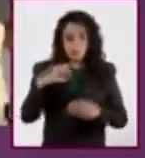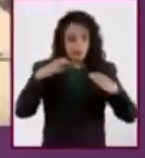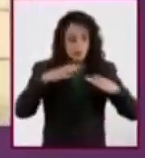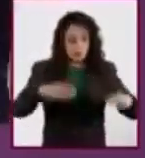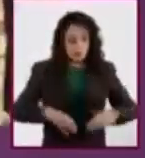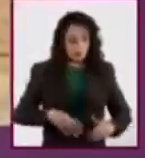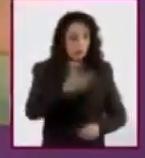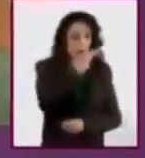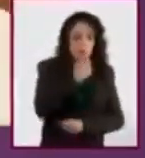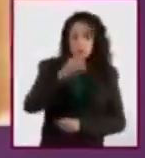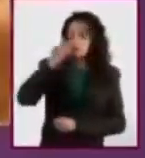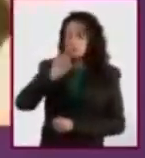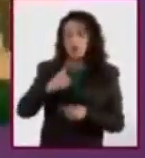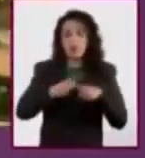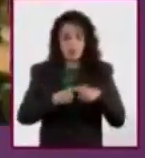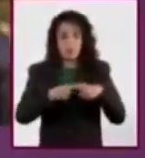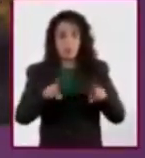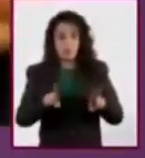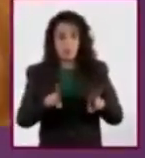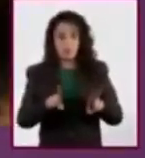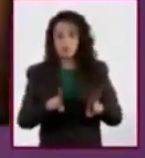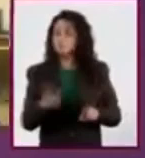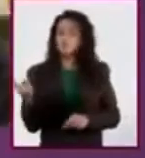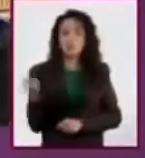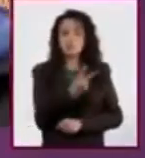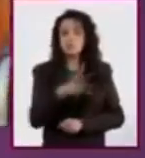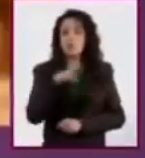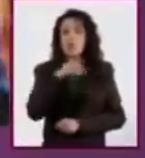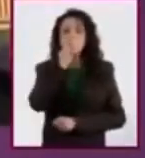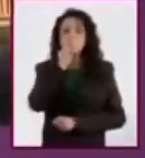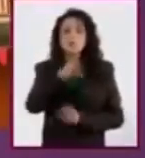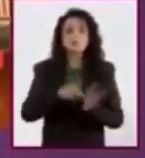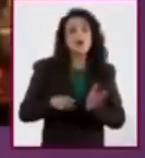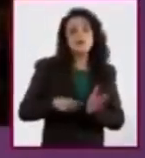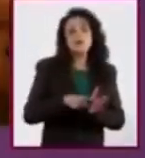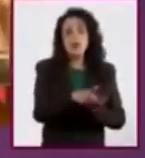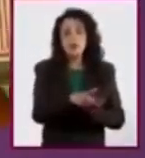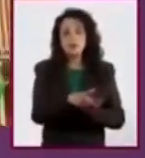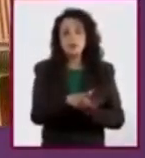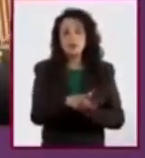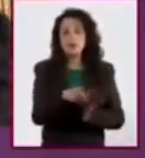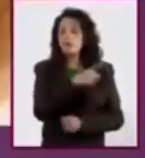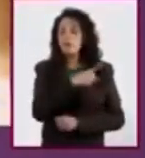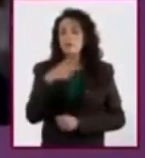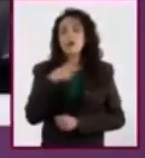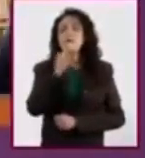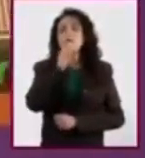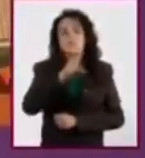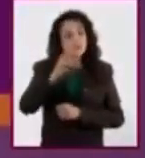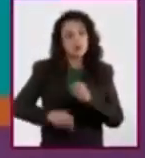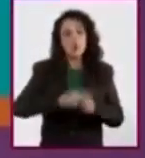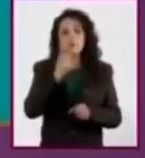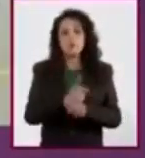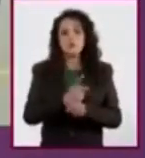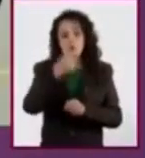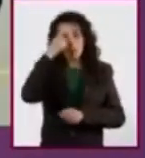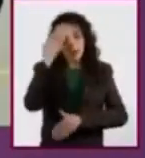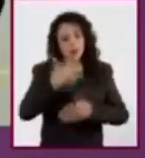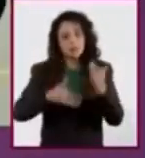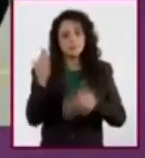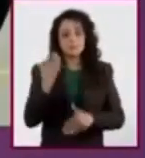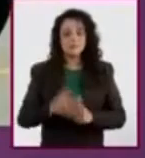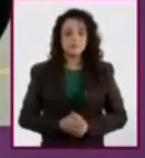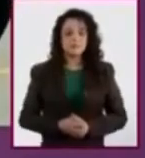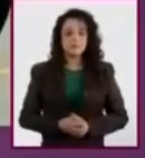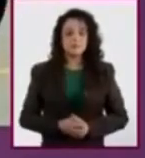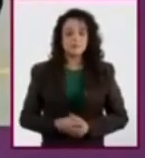mujeres somos diferentes, ambos tenemos los mismos derechos y, por tanto, debemos tener las mismas oportunidades. En mi casa